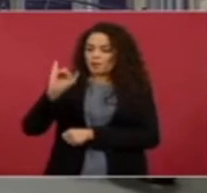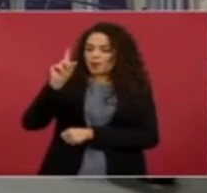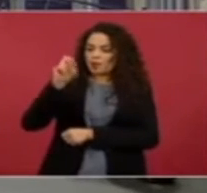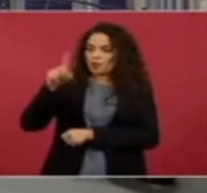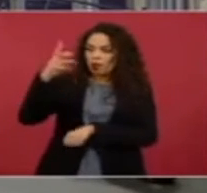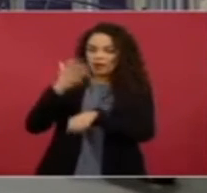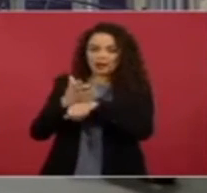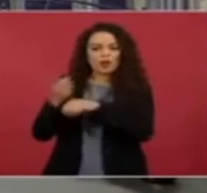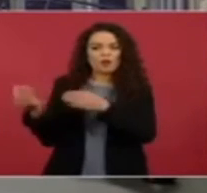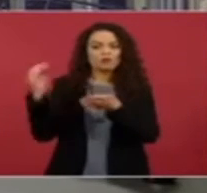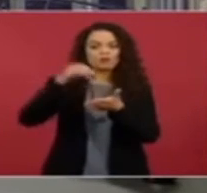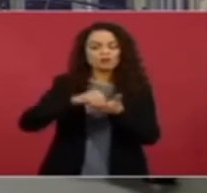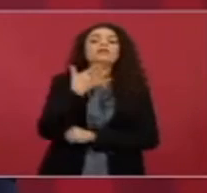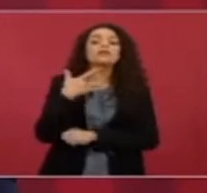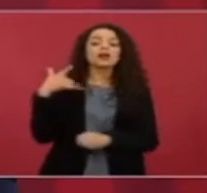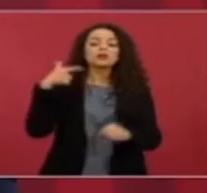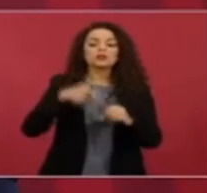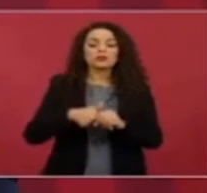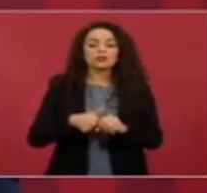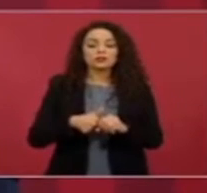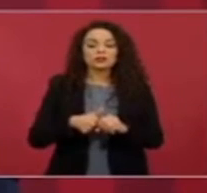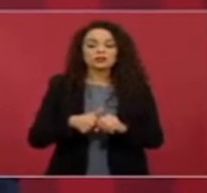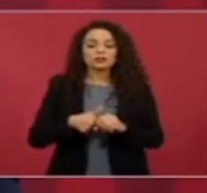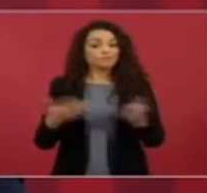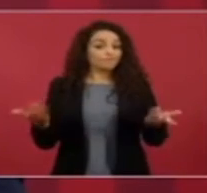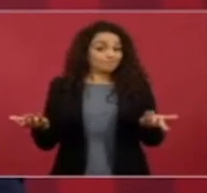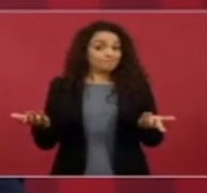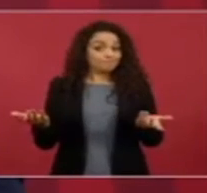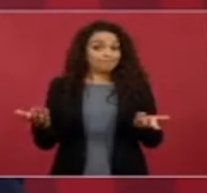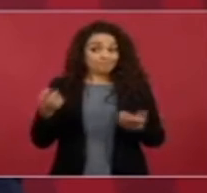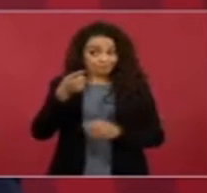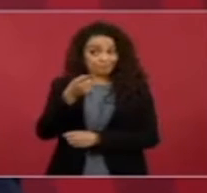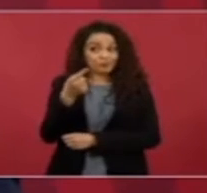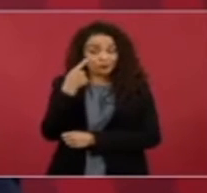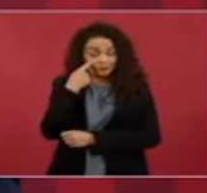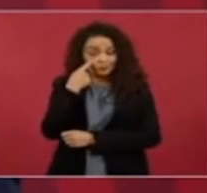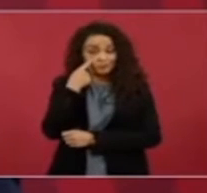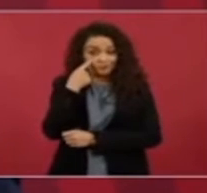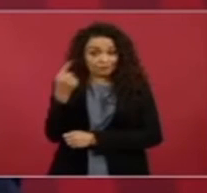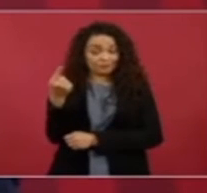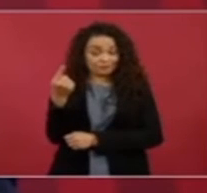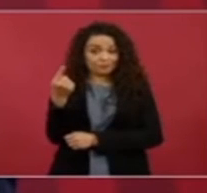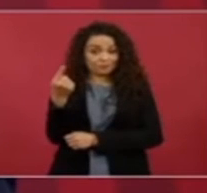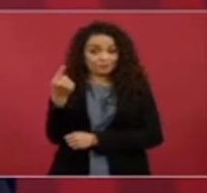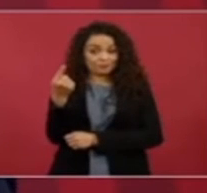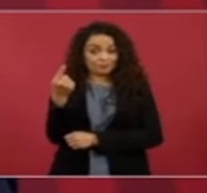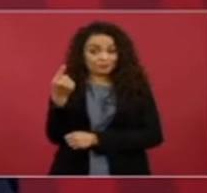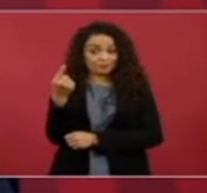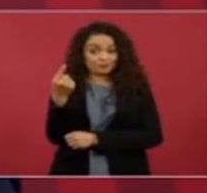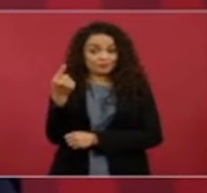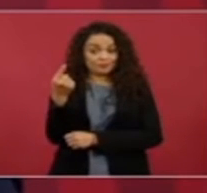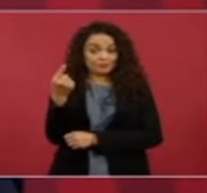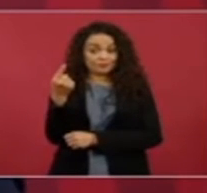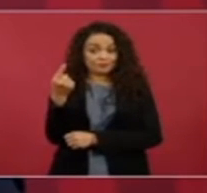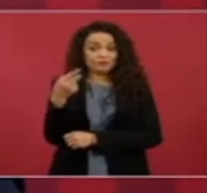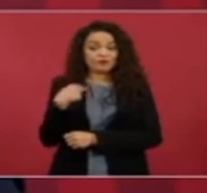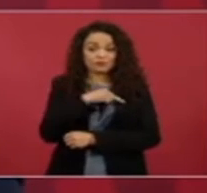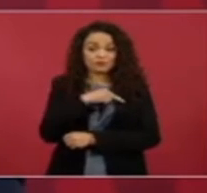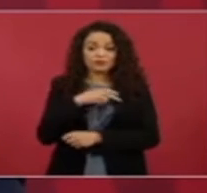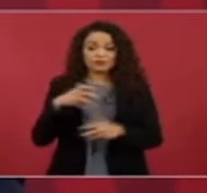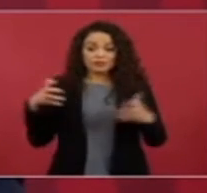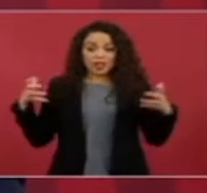el precio de las gasolinas, para que vean que sí estamos haciendo las